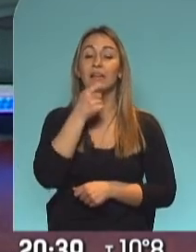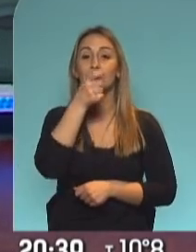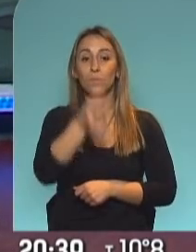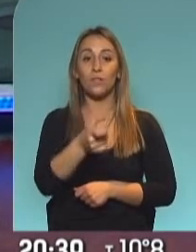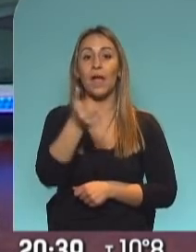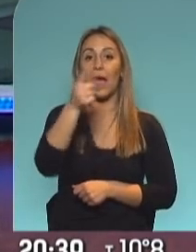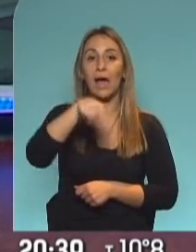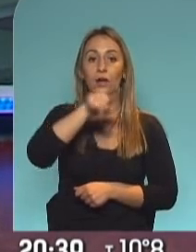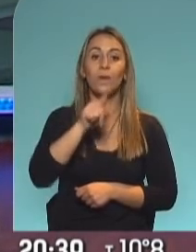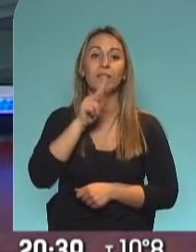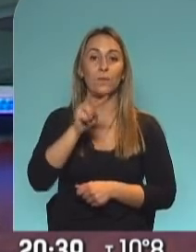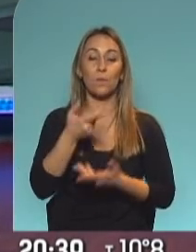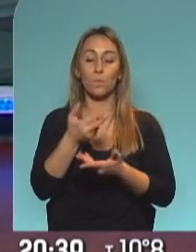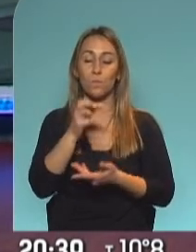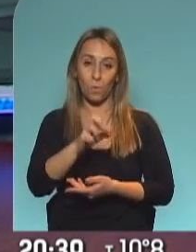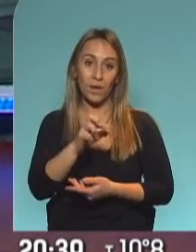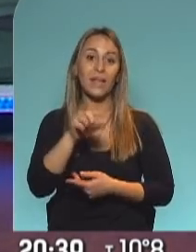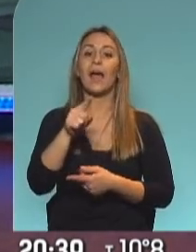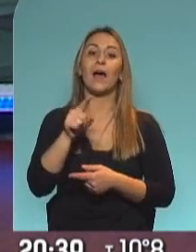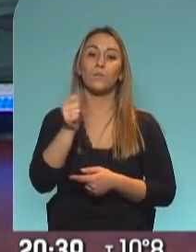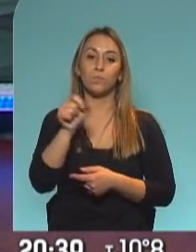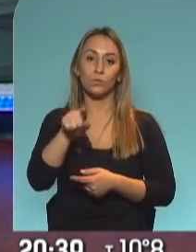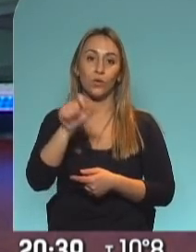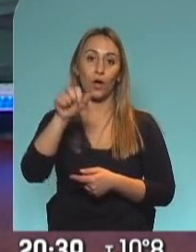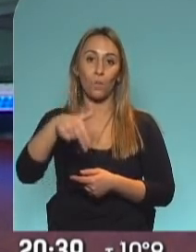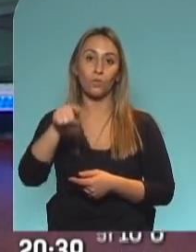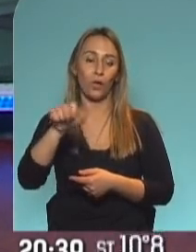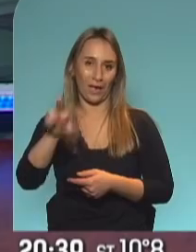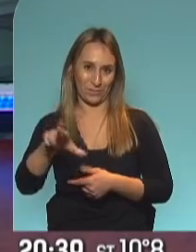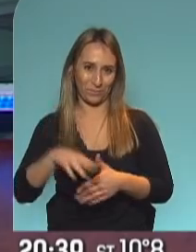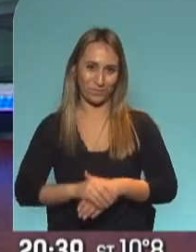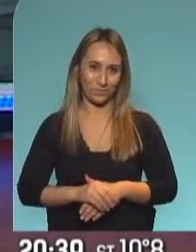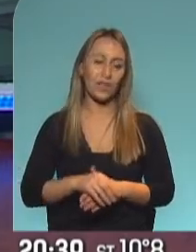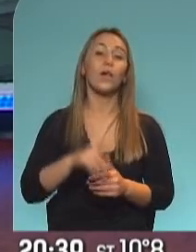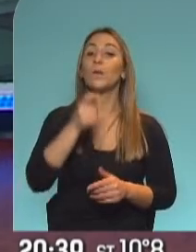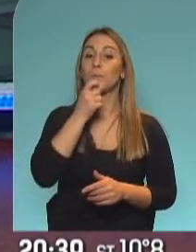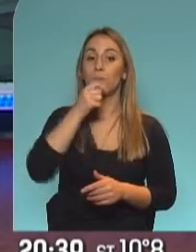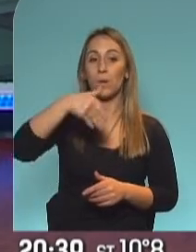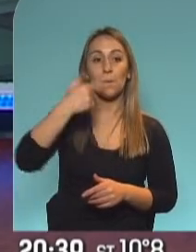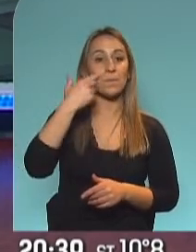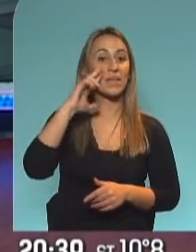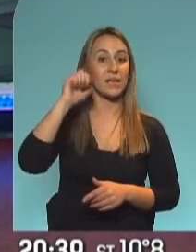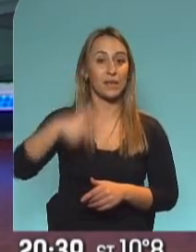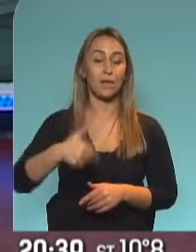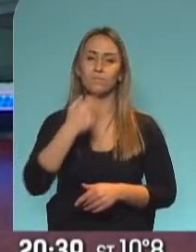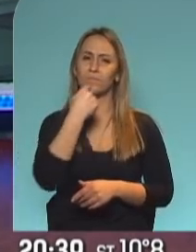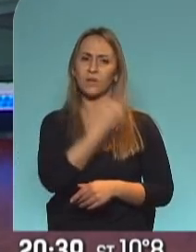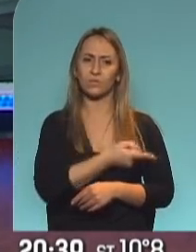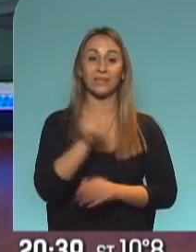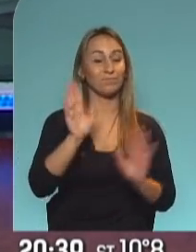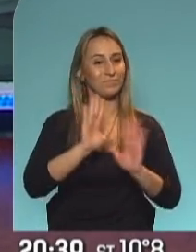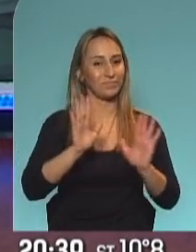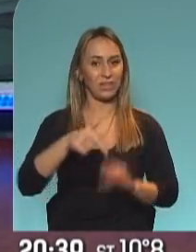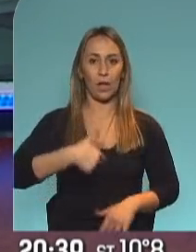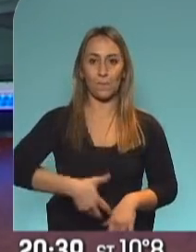ansesresponde@tvpublica.com.ar es la dirección de mail que tienen para poder hacernos las preguntas como esta. Por ejemplo, como Miriam. Hola, estoy embarazada de 3 meses y no sé